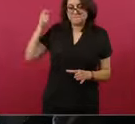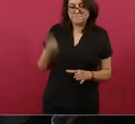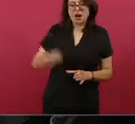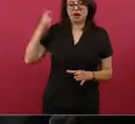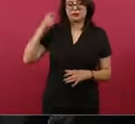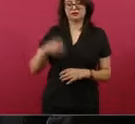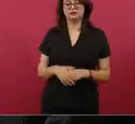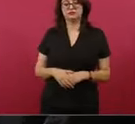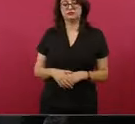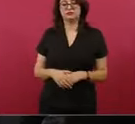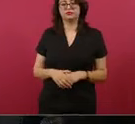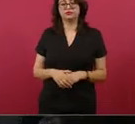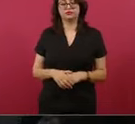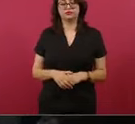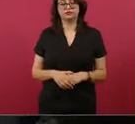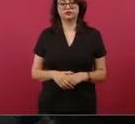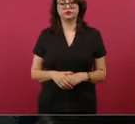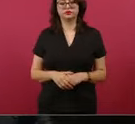y